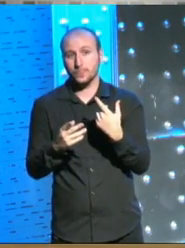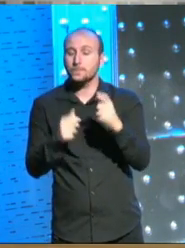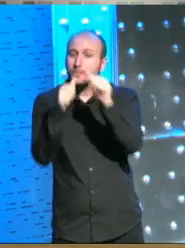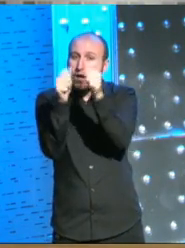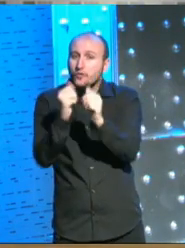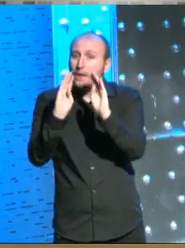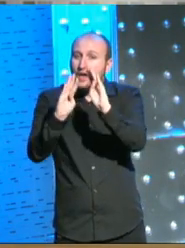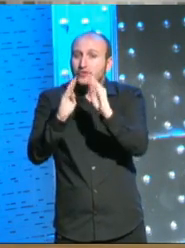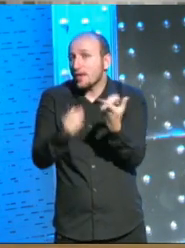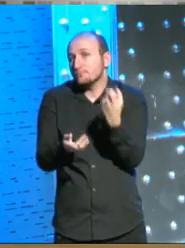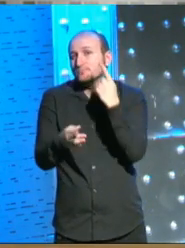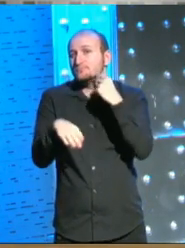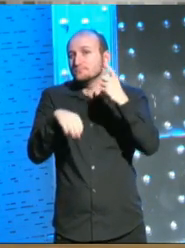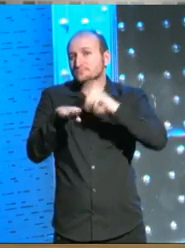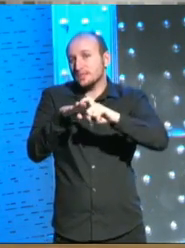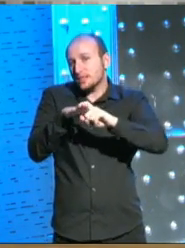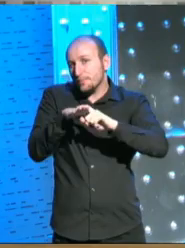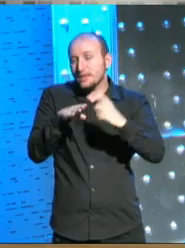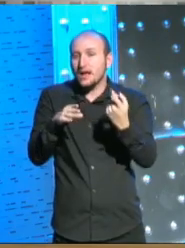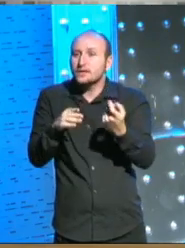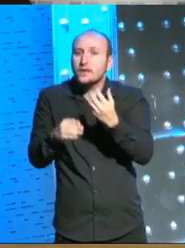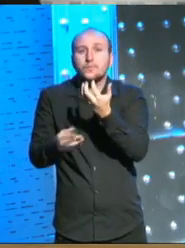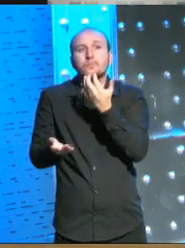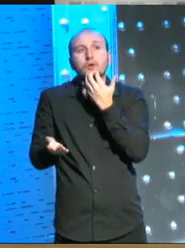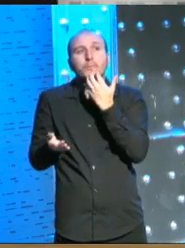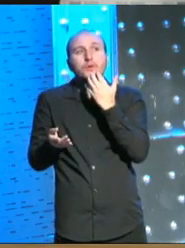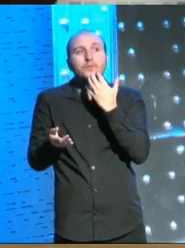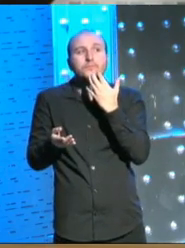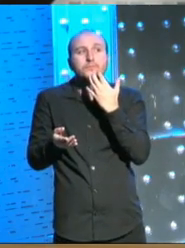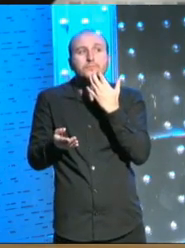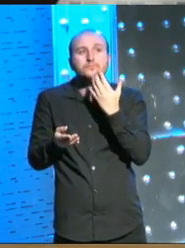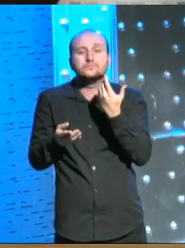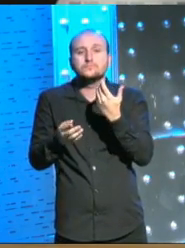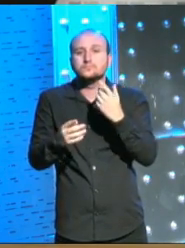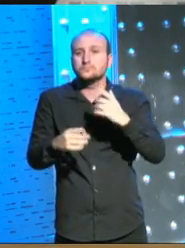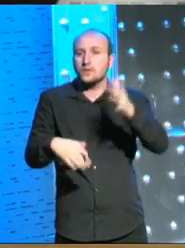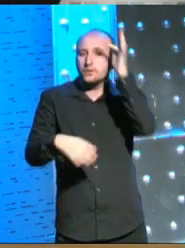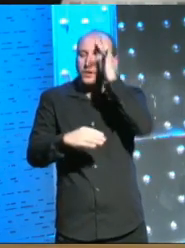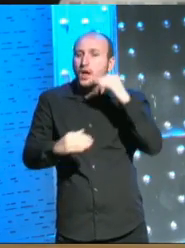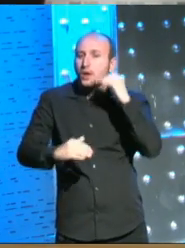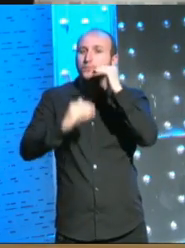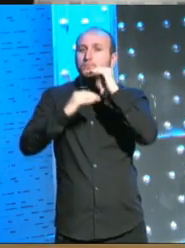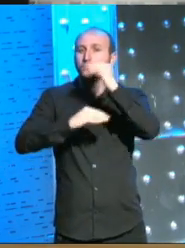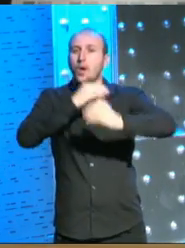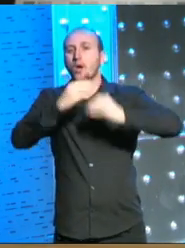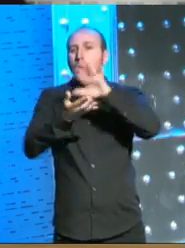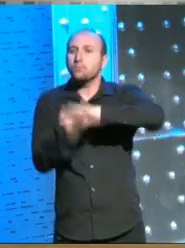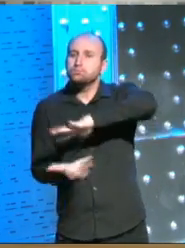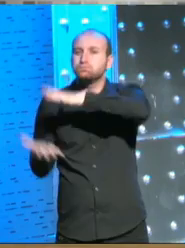forma realmente atípica, y uno se pregunta cómo la evolución pudo haber desarrollado este cuerpo extraño, el caballito de